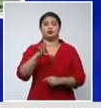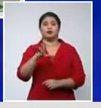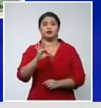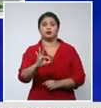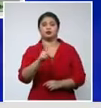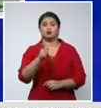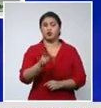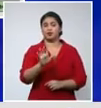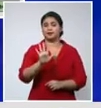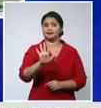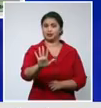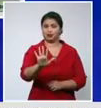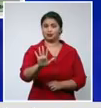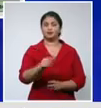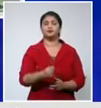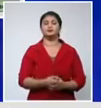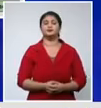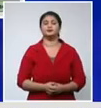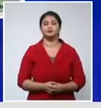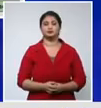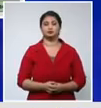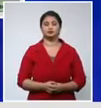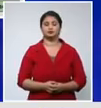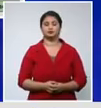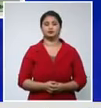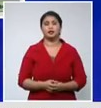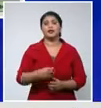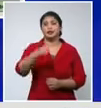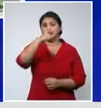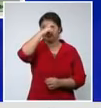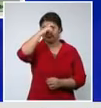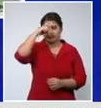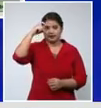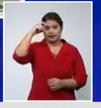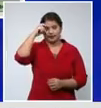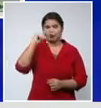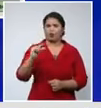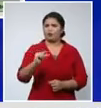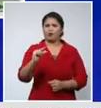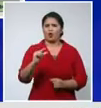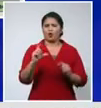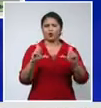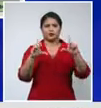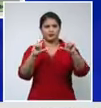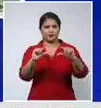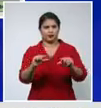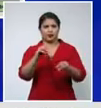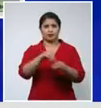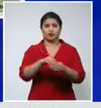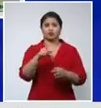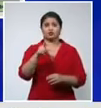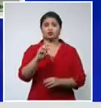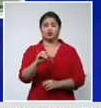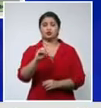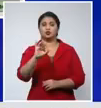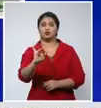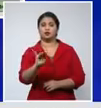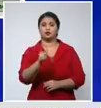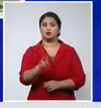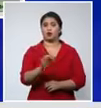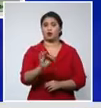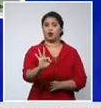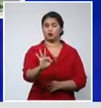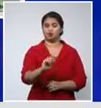148,5. Santi Espíritu, una discreta disminución a 107,8. Y Granma, con